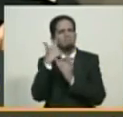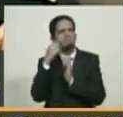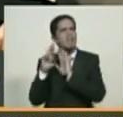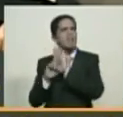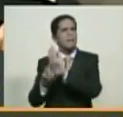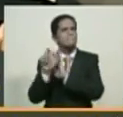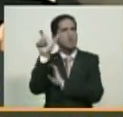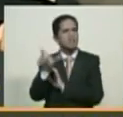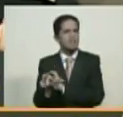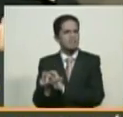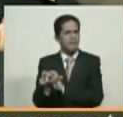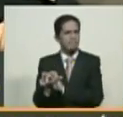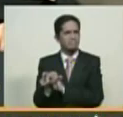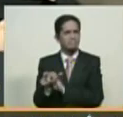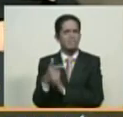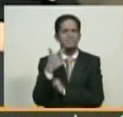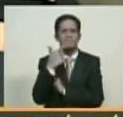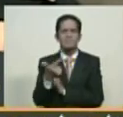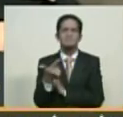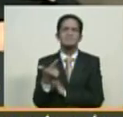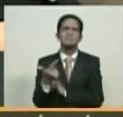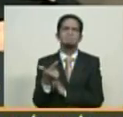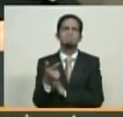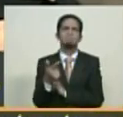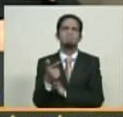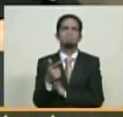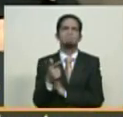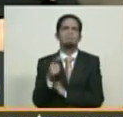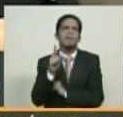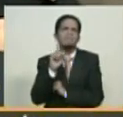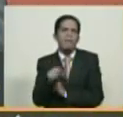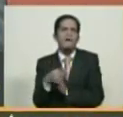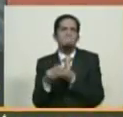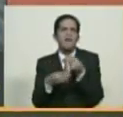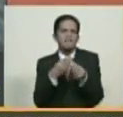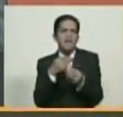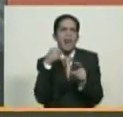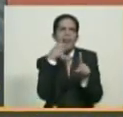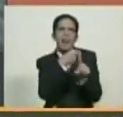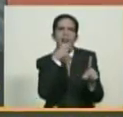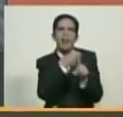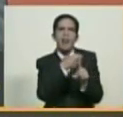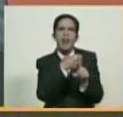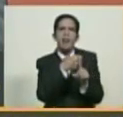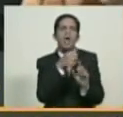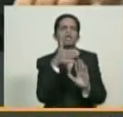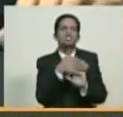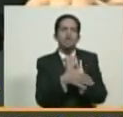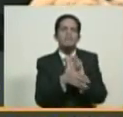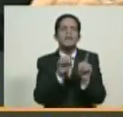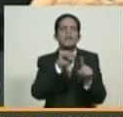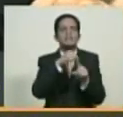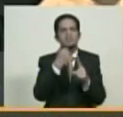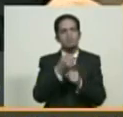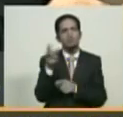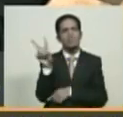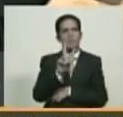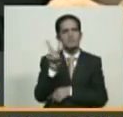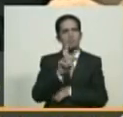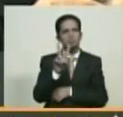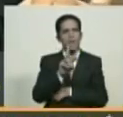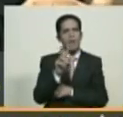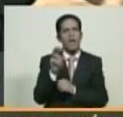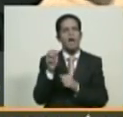Federica Mogherini, decía que hay que ejercer algún tipo de presión ante la situación diplomática de Venezuela con relación a lo